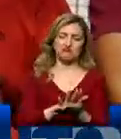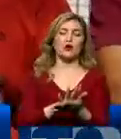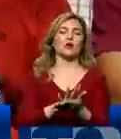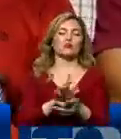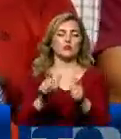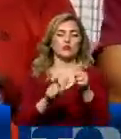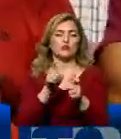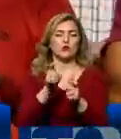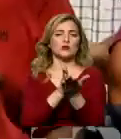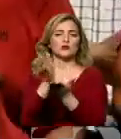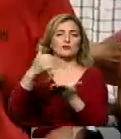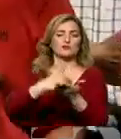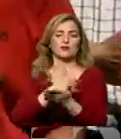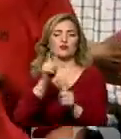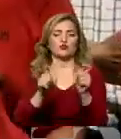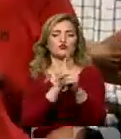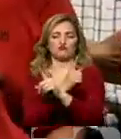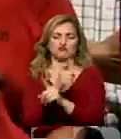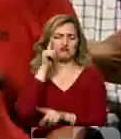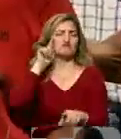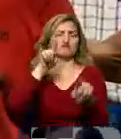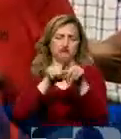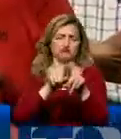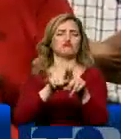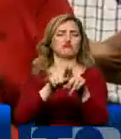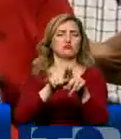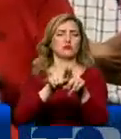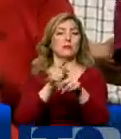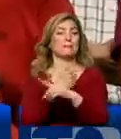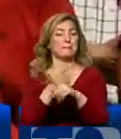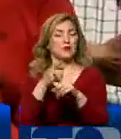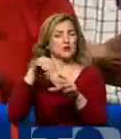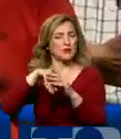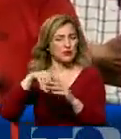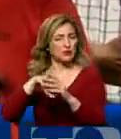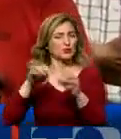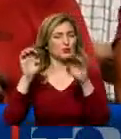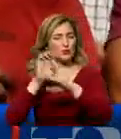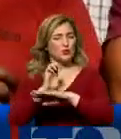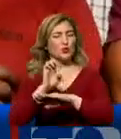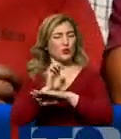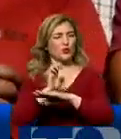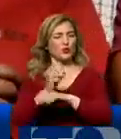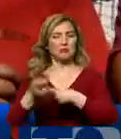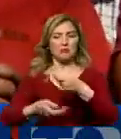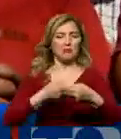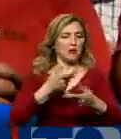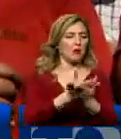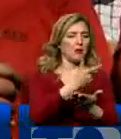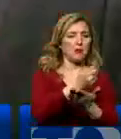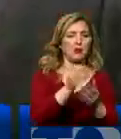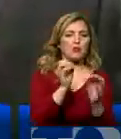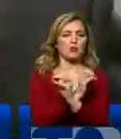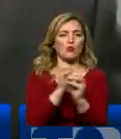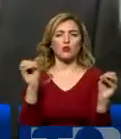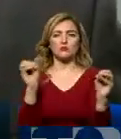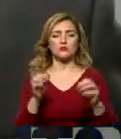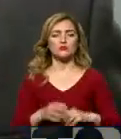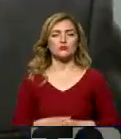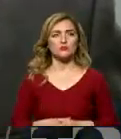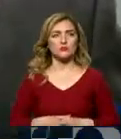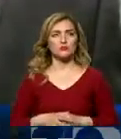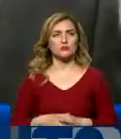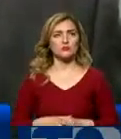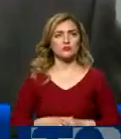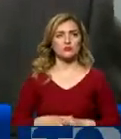unidades para transporte para personas con discapacidad, pero si ustedes analizan en el mercado, no existe. No existe